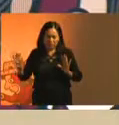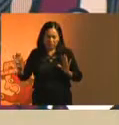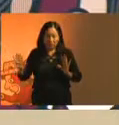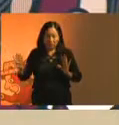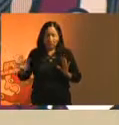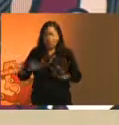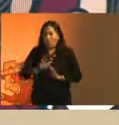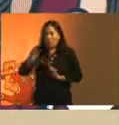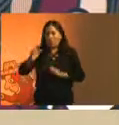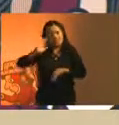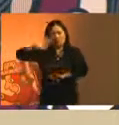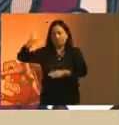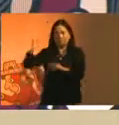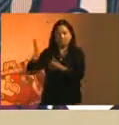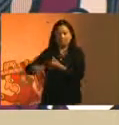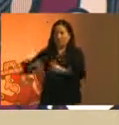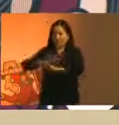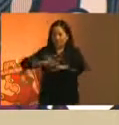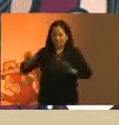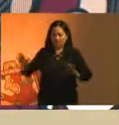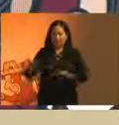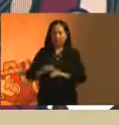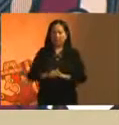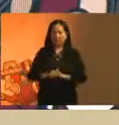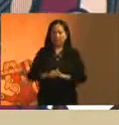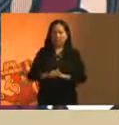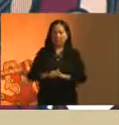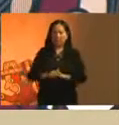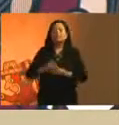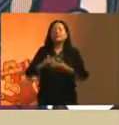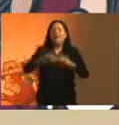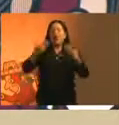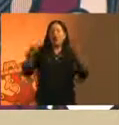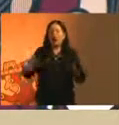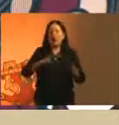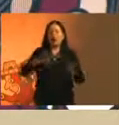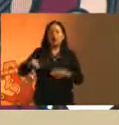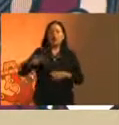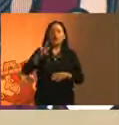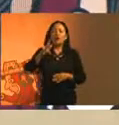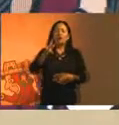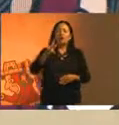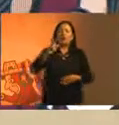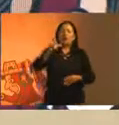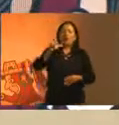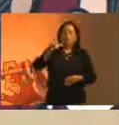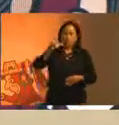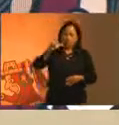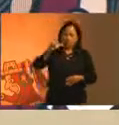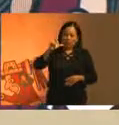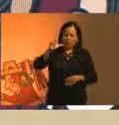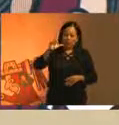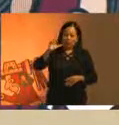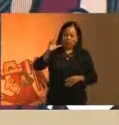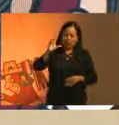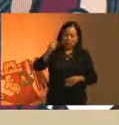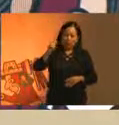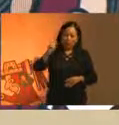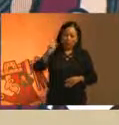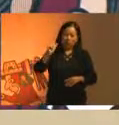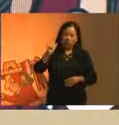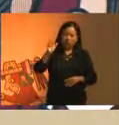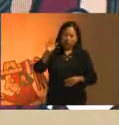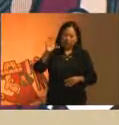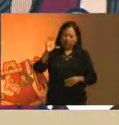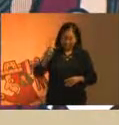cuando terminan la rebelión plutarco elías calles es el candidato elegido de obregón y la que la mayoría de